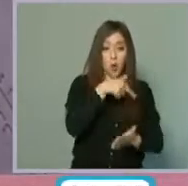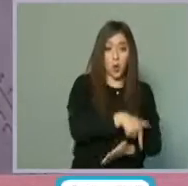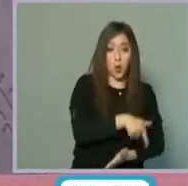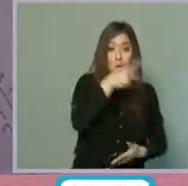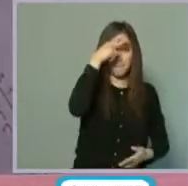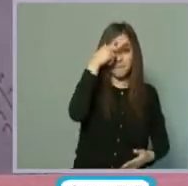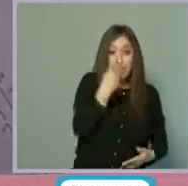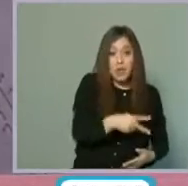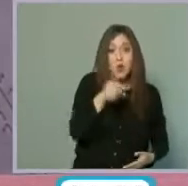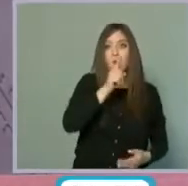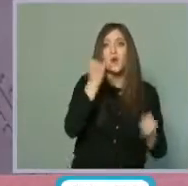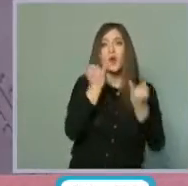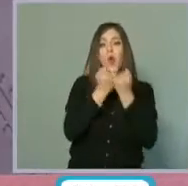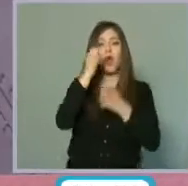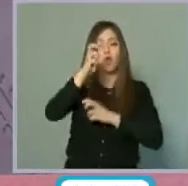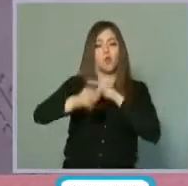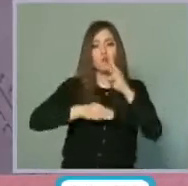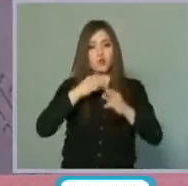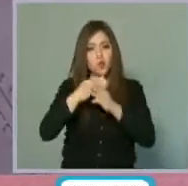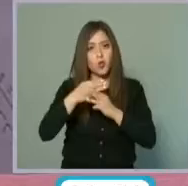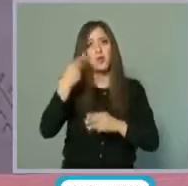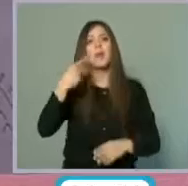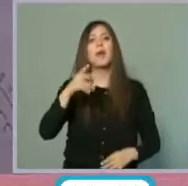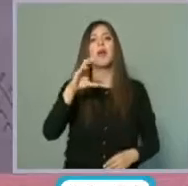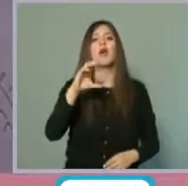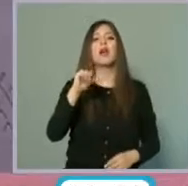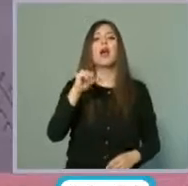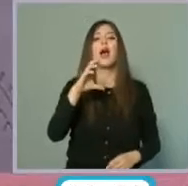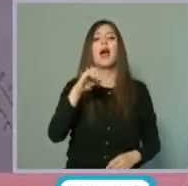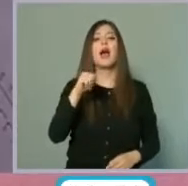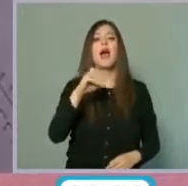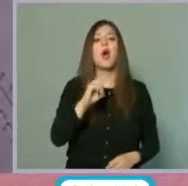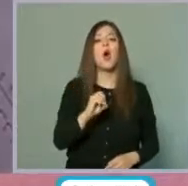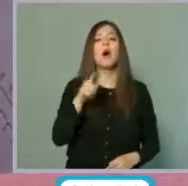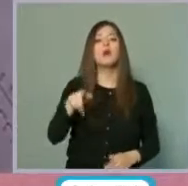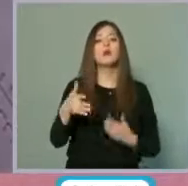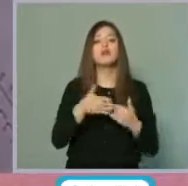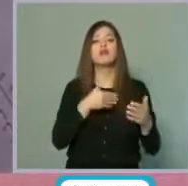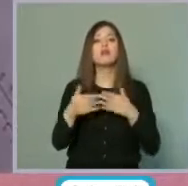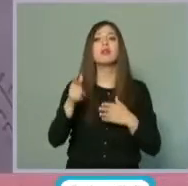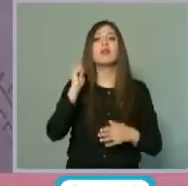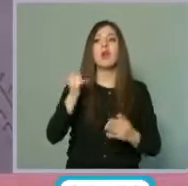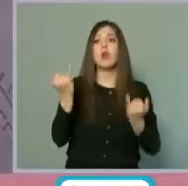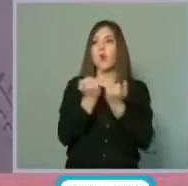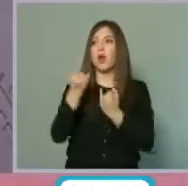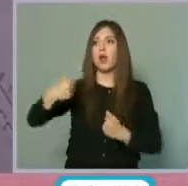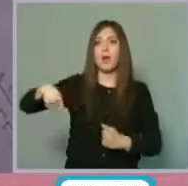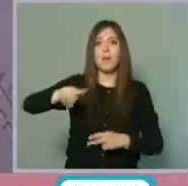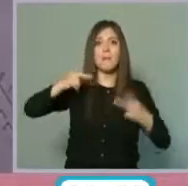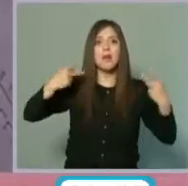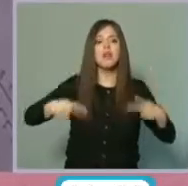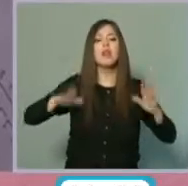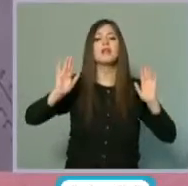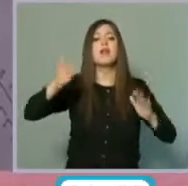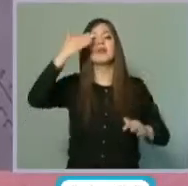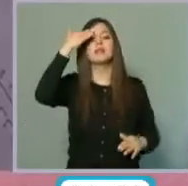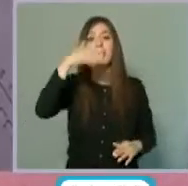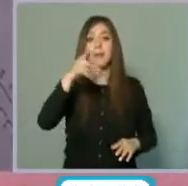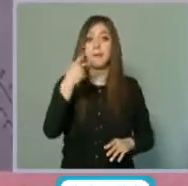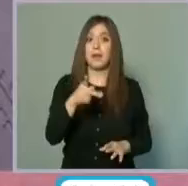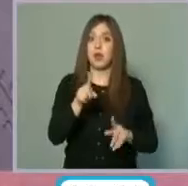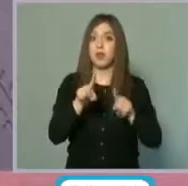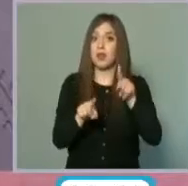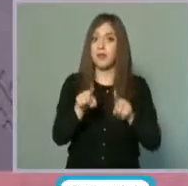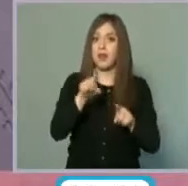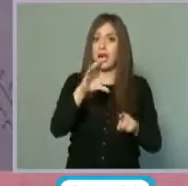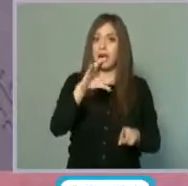chocolate. Y además los cacaos son como los vinos, que eso es algo que ahora pues está empezando a reconocer, ¿no? En el Claro. mundo, que dependiendo del tipo